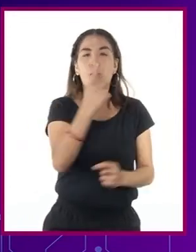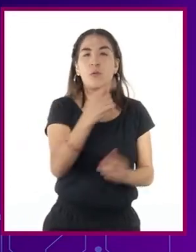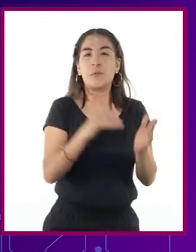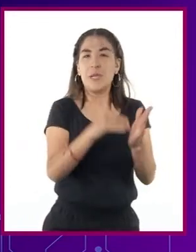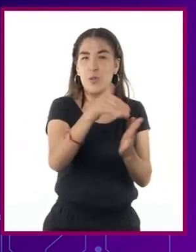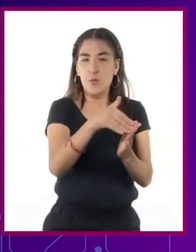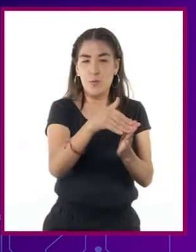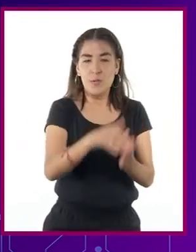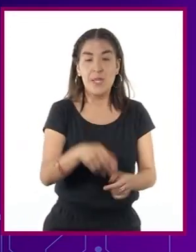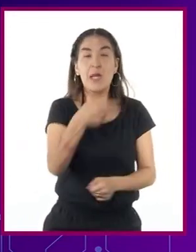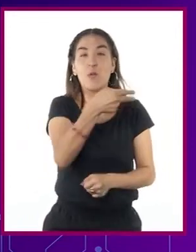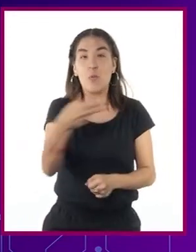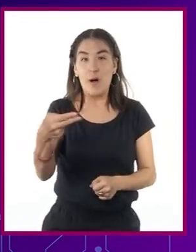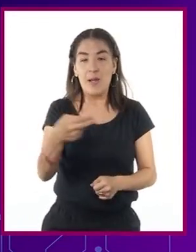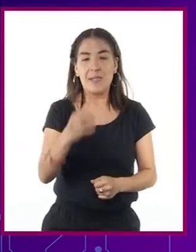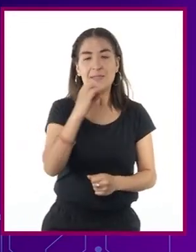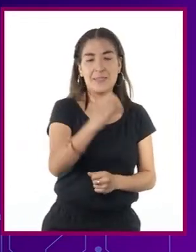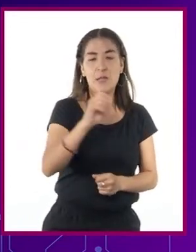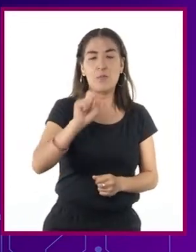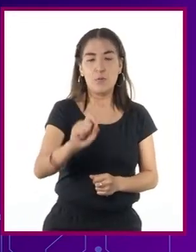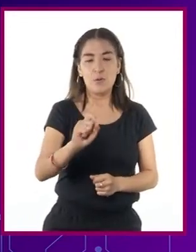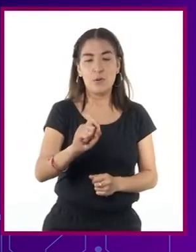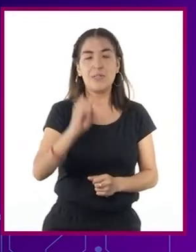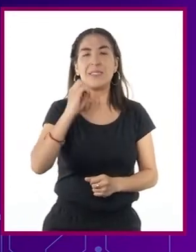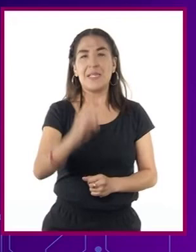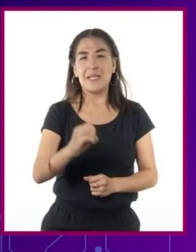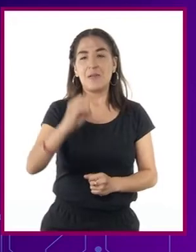millón, igual a